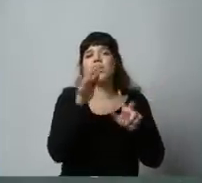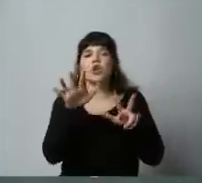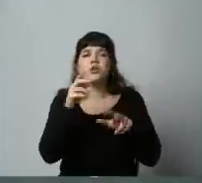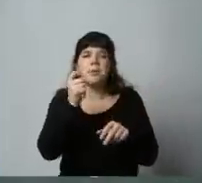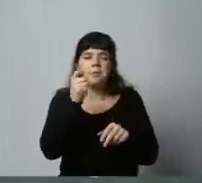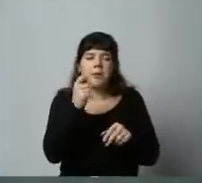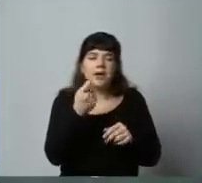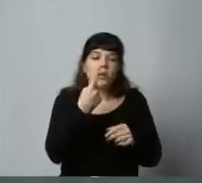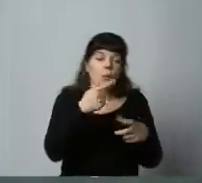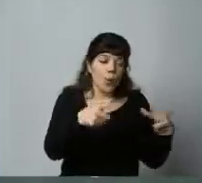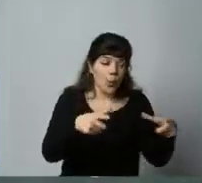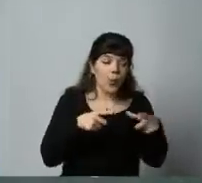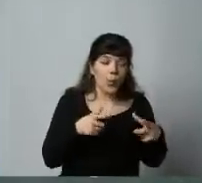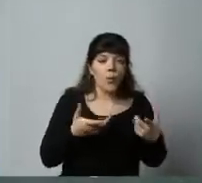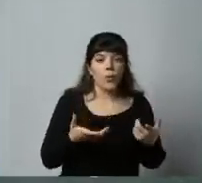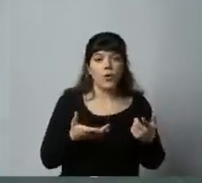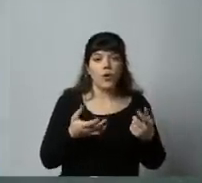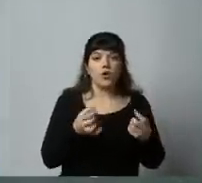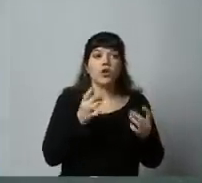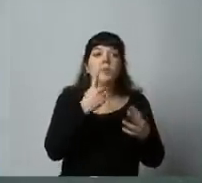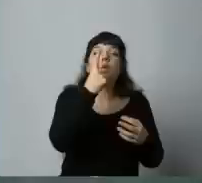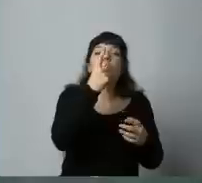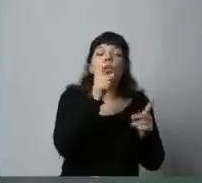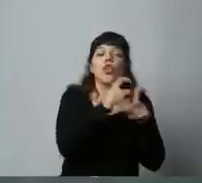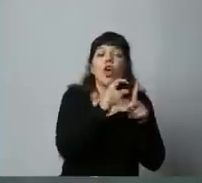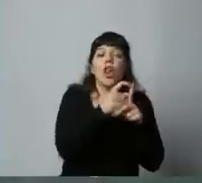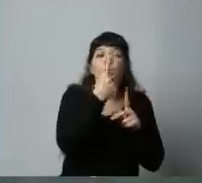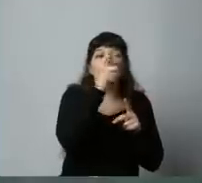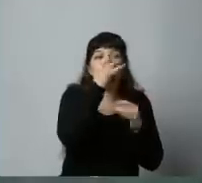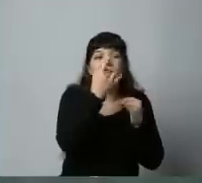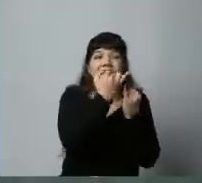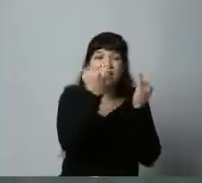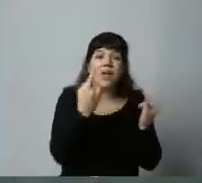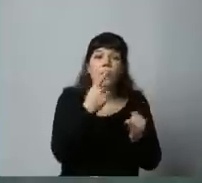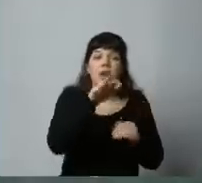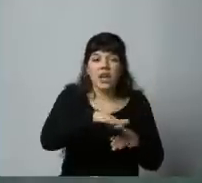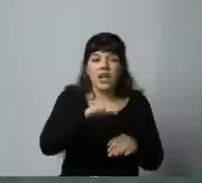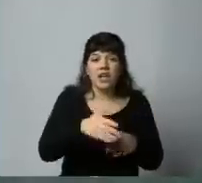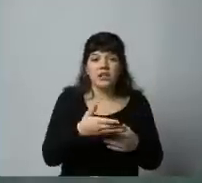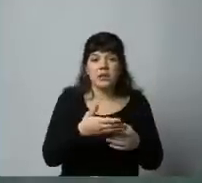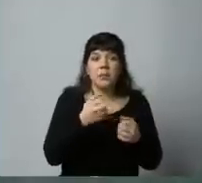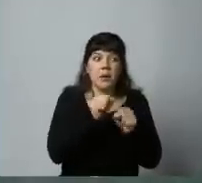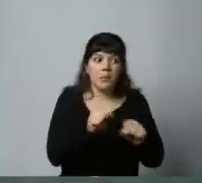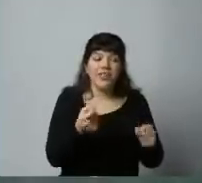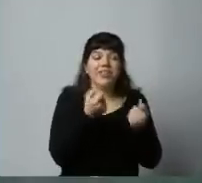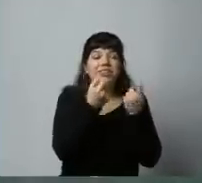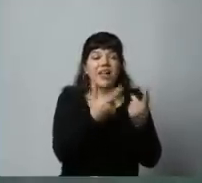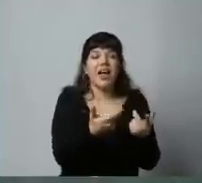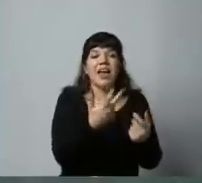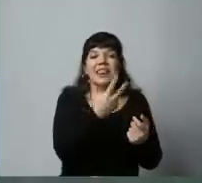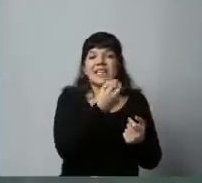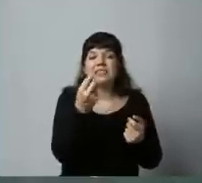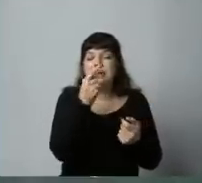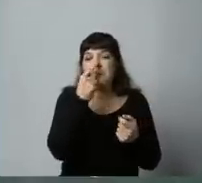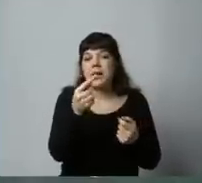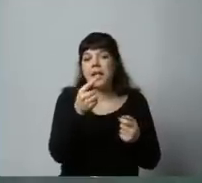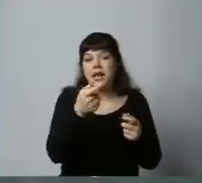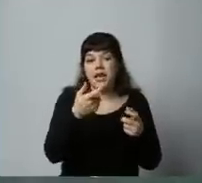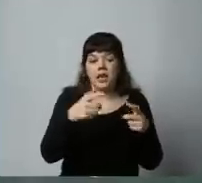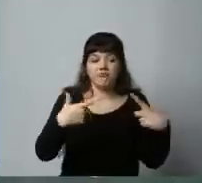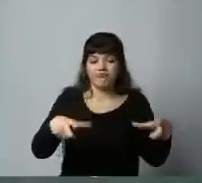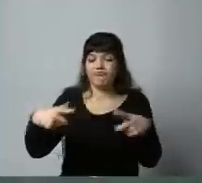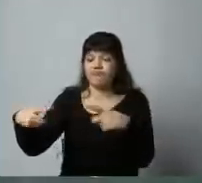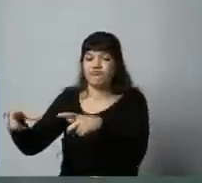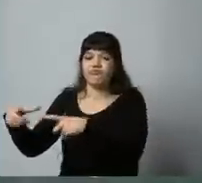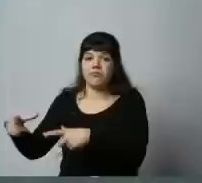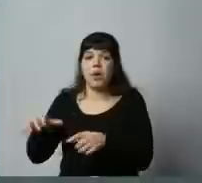promediar $ por día por niño para poder dar de comer a a 300,000 porciones por